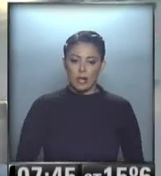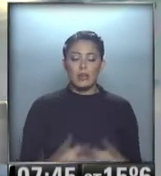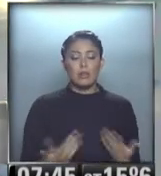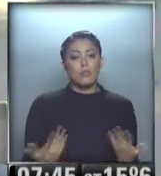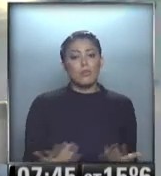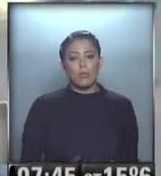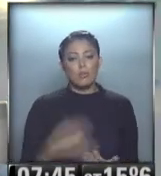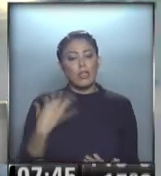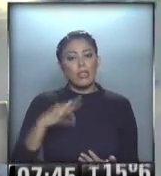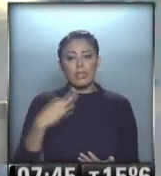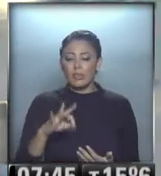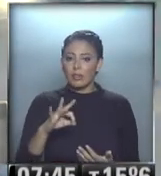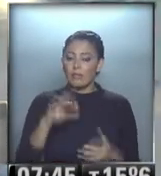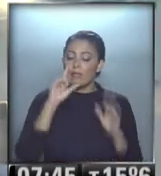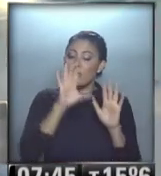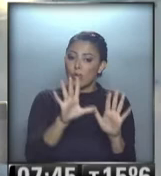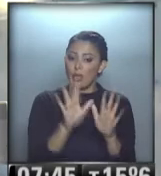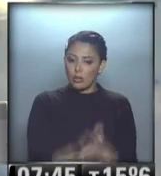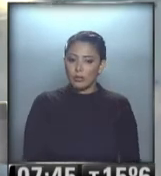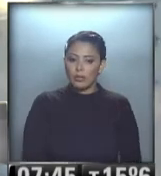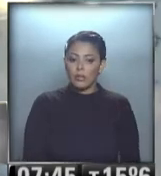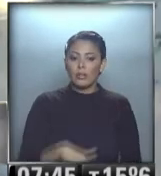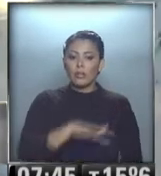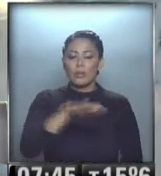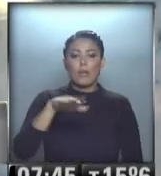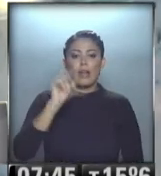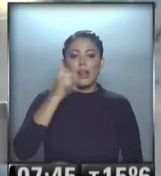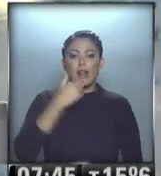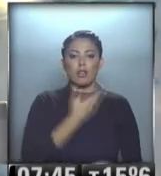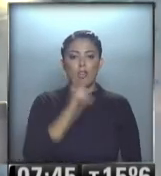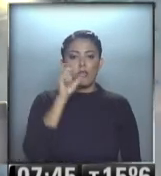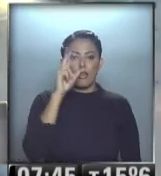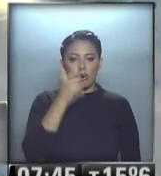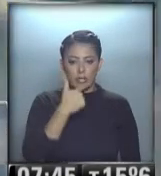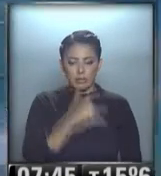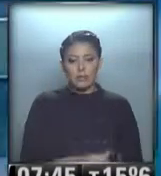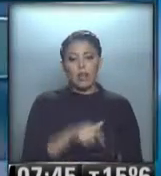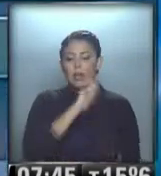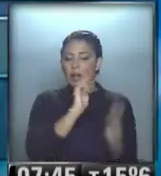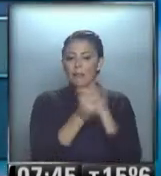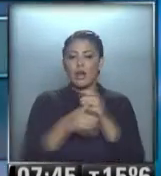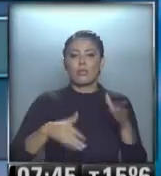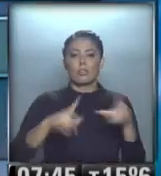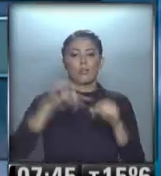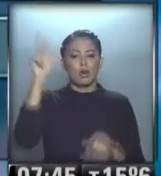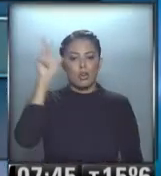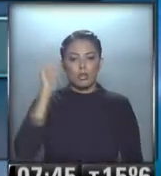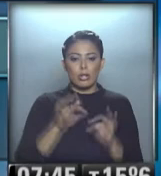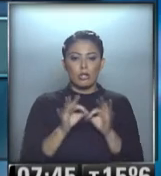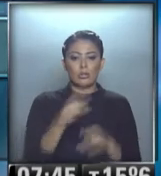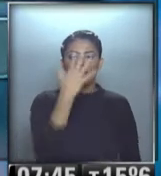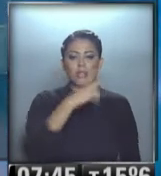que por supuesto transiten con mucha precaución. Las Flores, en ese sector. De la ruta 3 nos vamos a la ruta 8, kilómetro